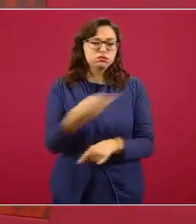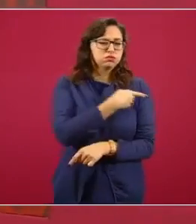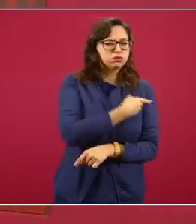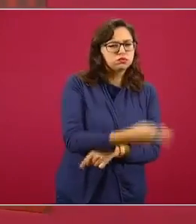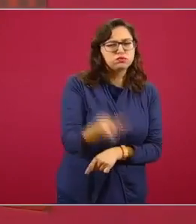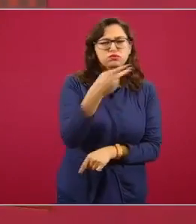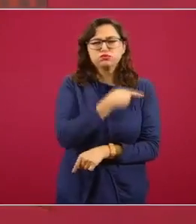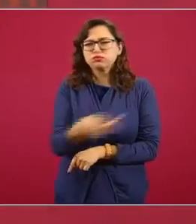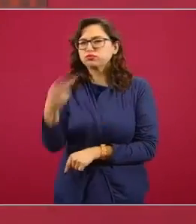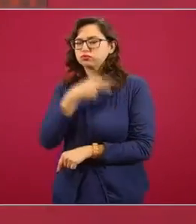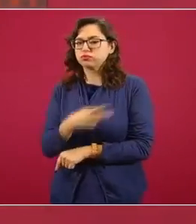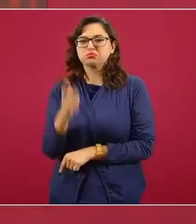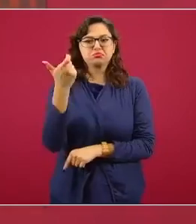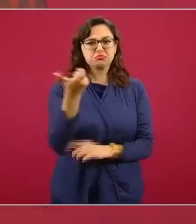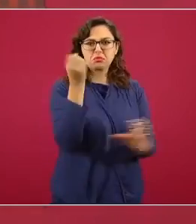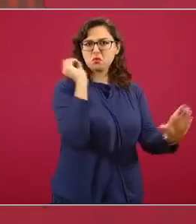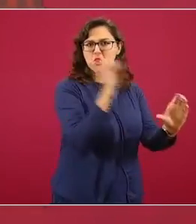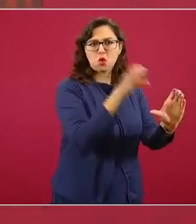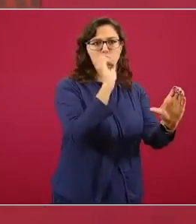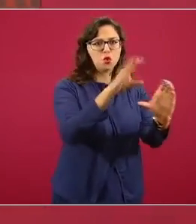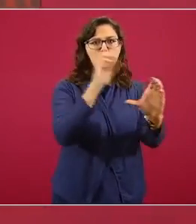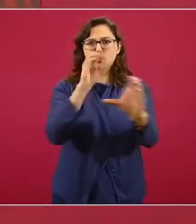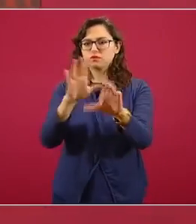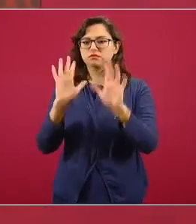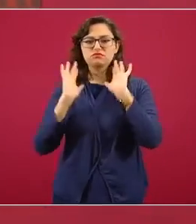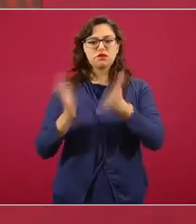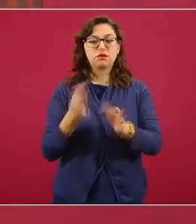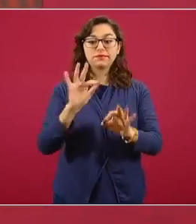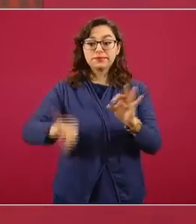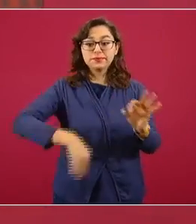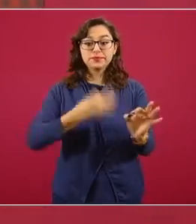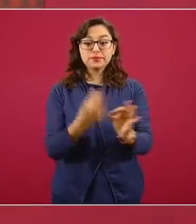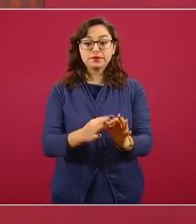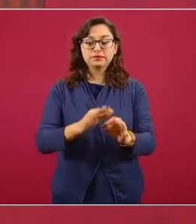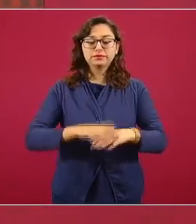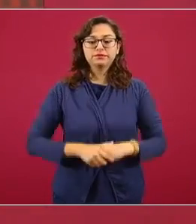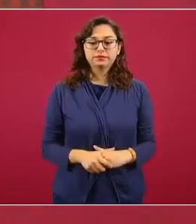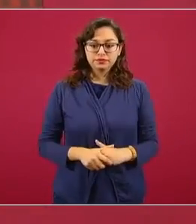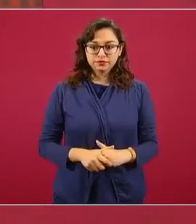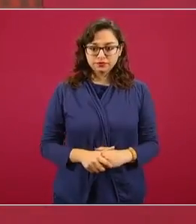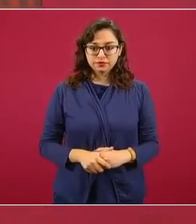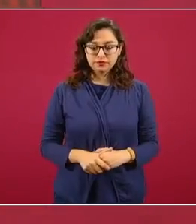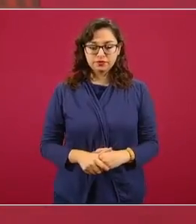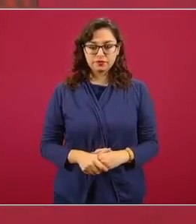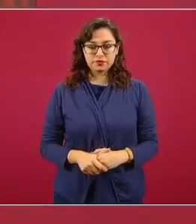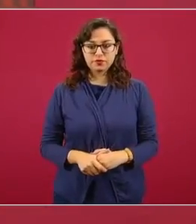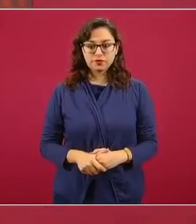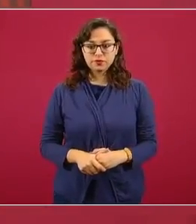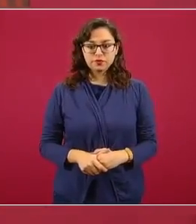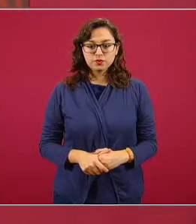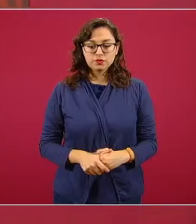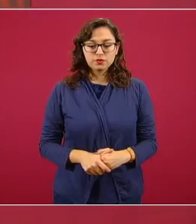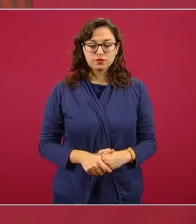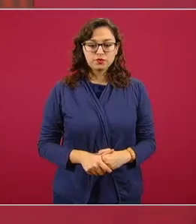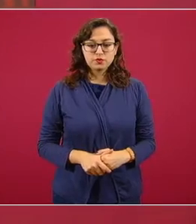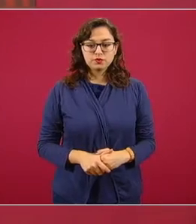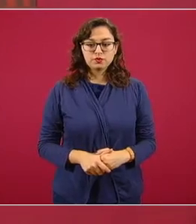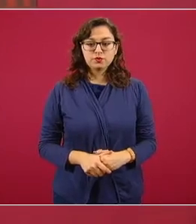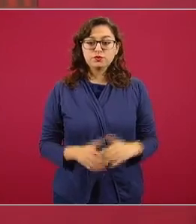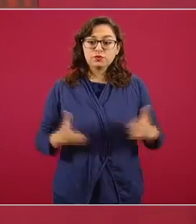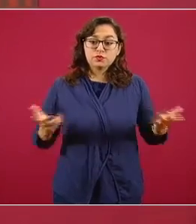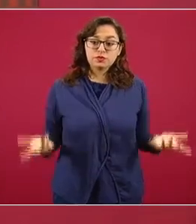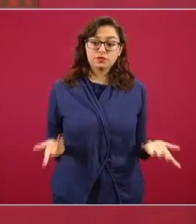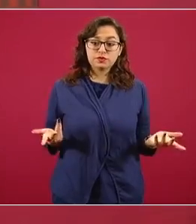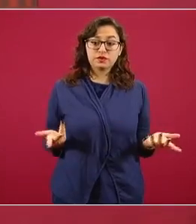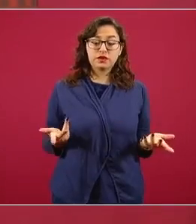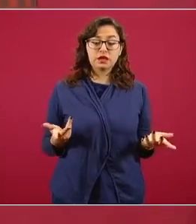que ya les llegó su presupuesto. Ya no es de que el presupuesto lo maneja la Secretaría